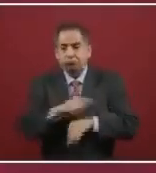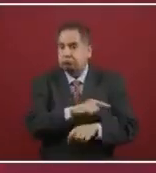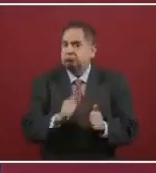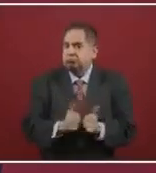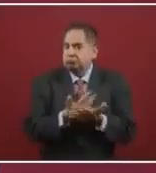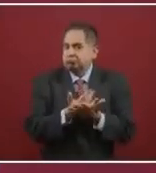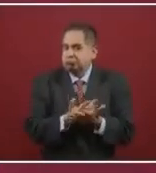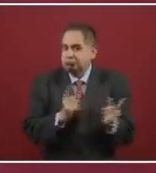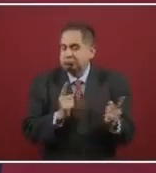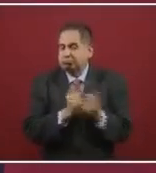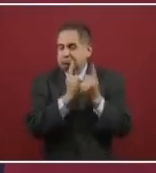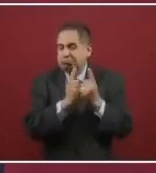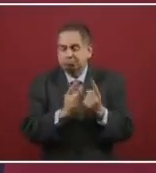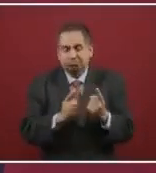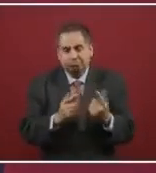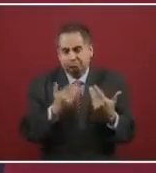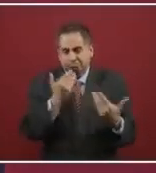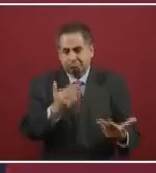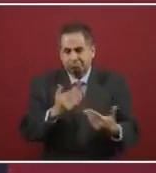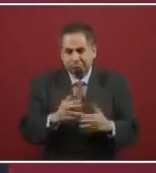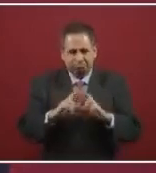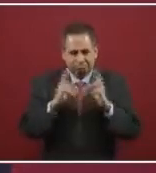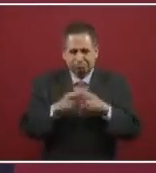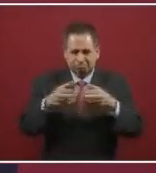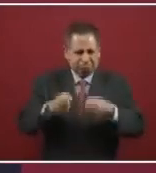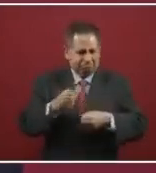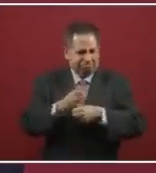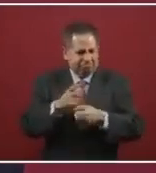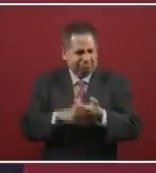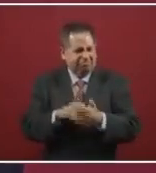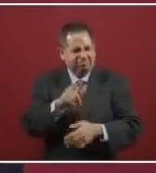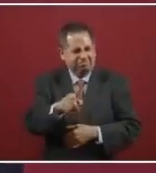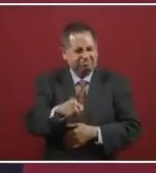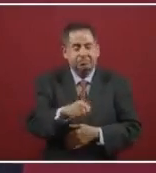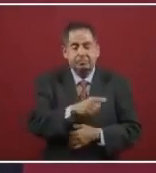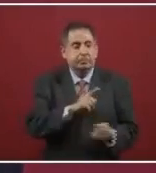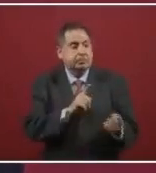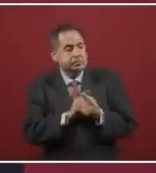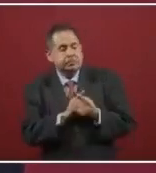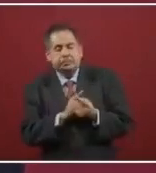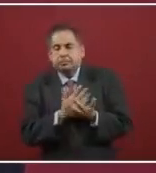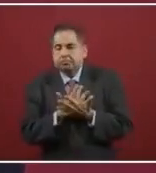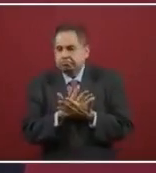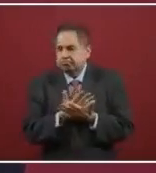a las reuniones de seguridad, y